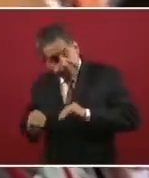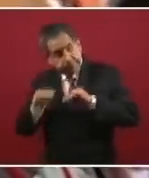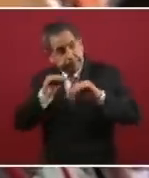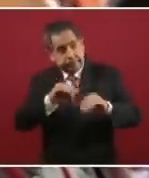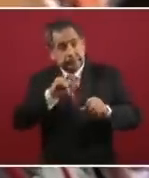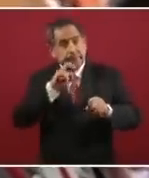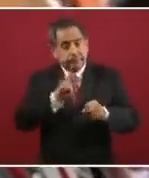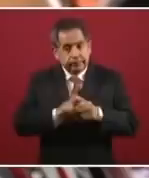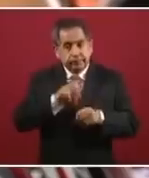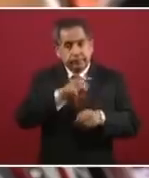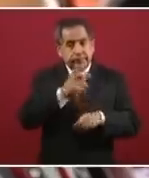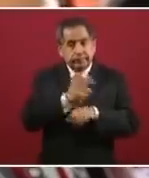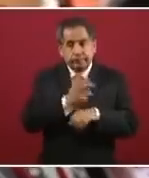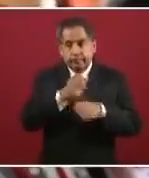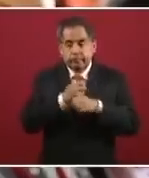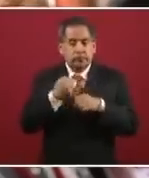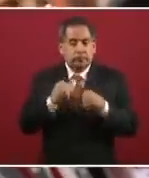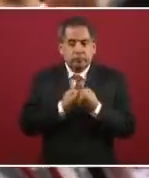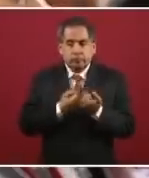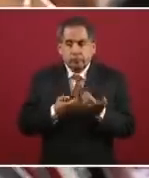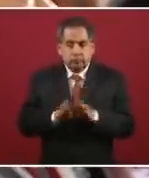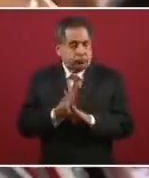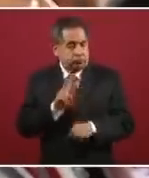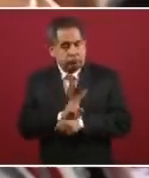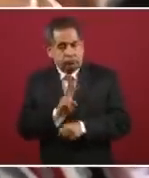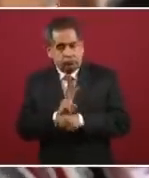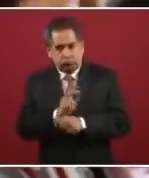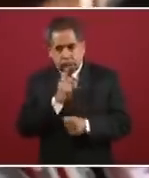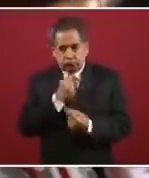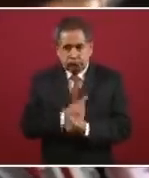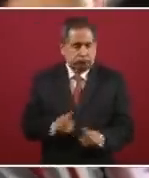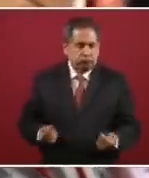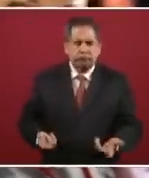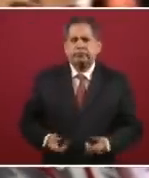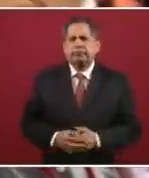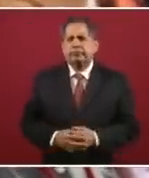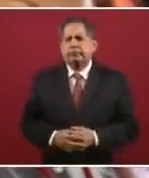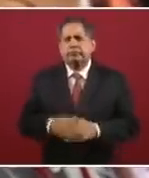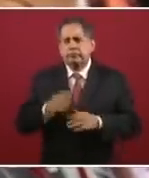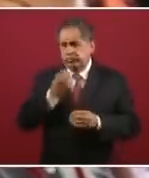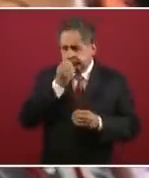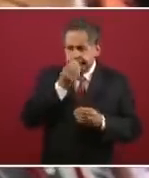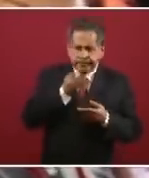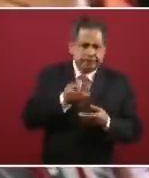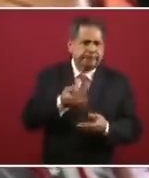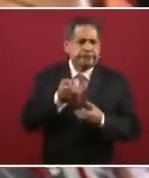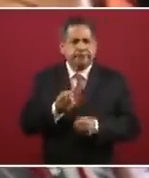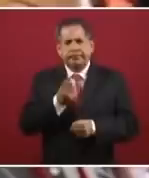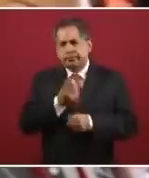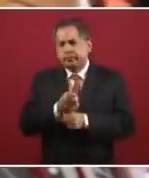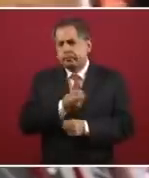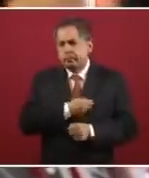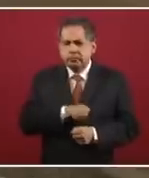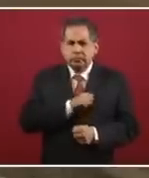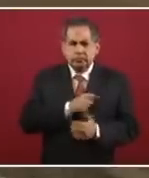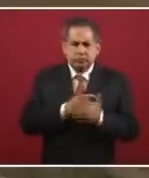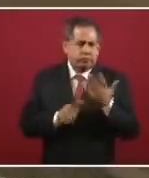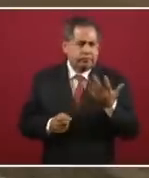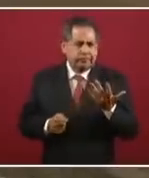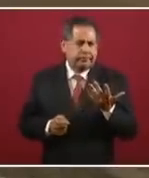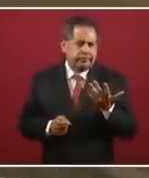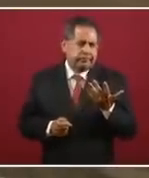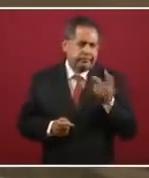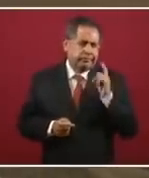que quedan varados en las fronteras, que se encuentran en Estados Unidos, sobre alimentación, seguridad, salud, todo lo